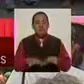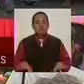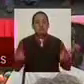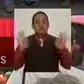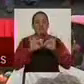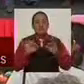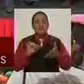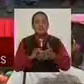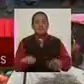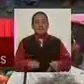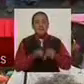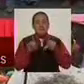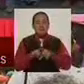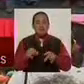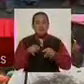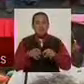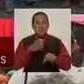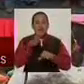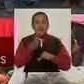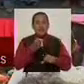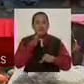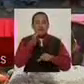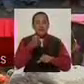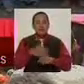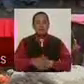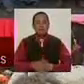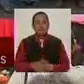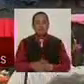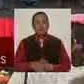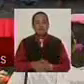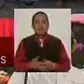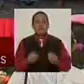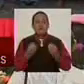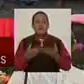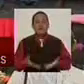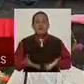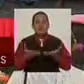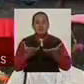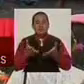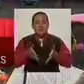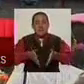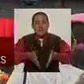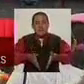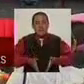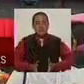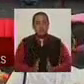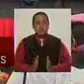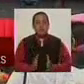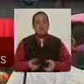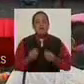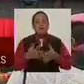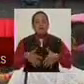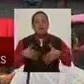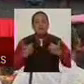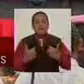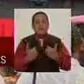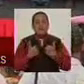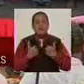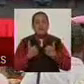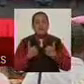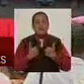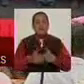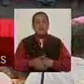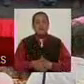también asistan a los centros para dar a luz, para que puedan tener